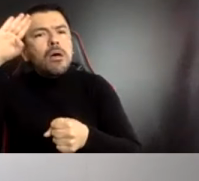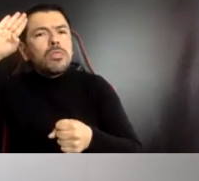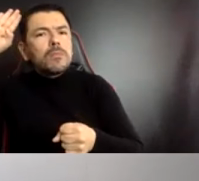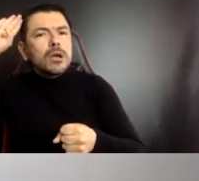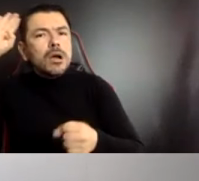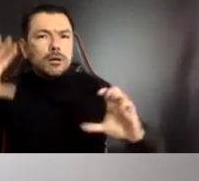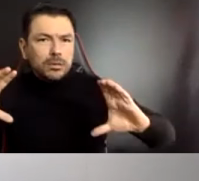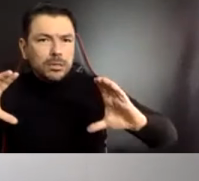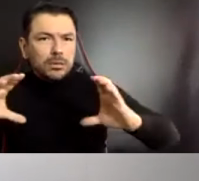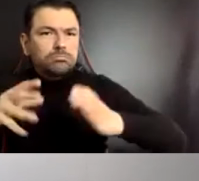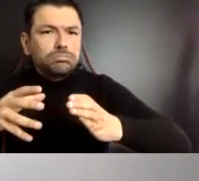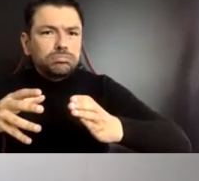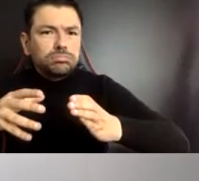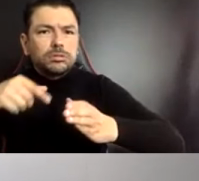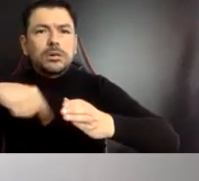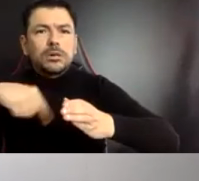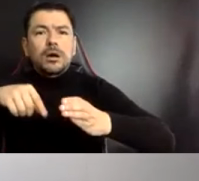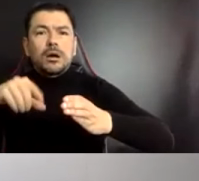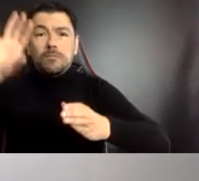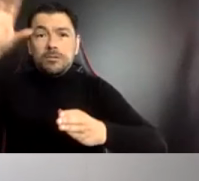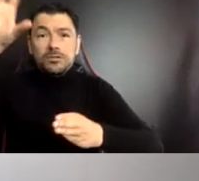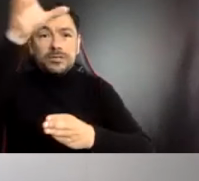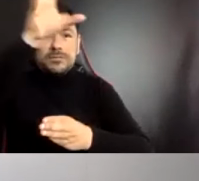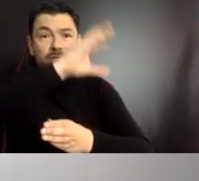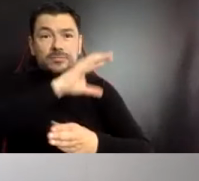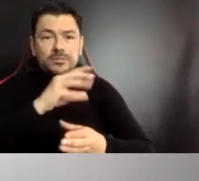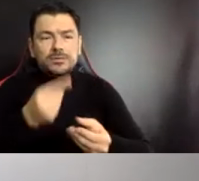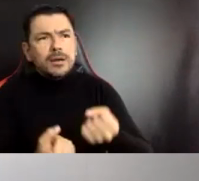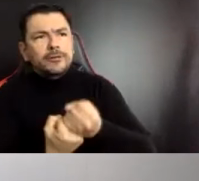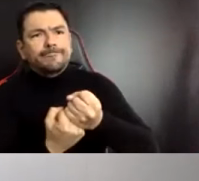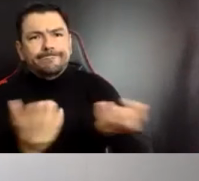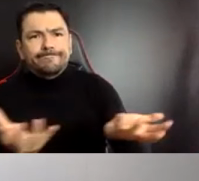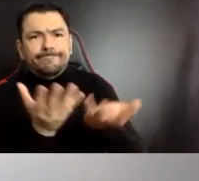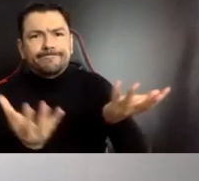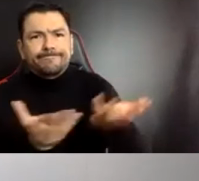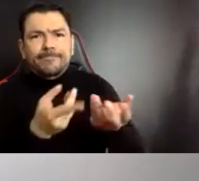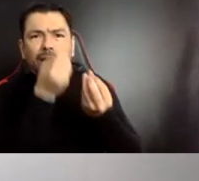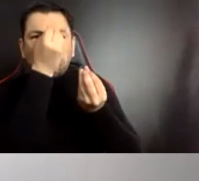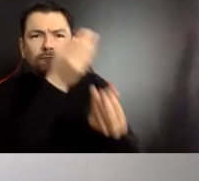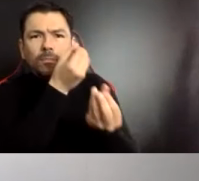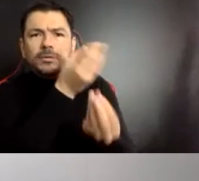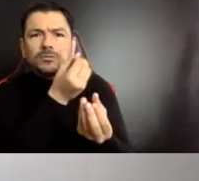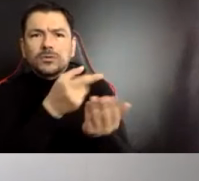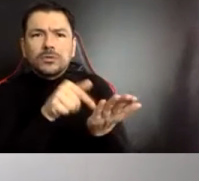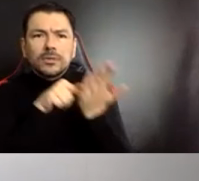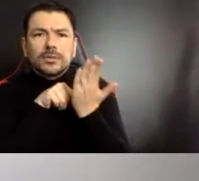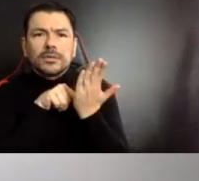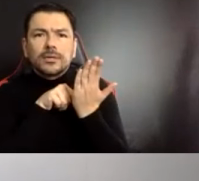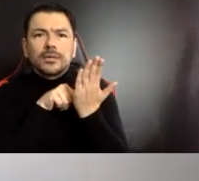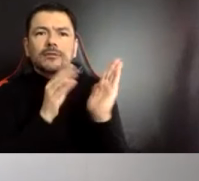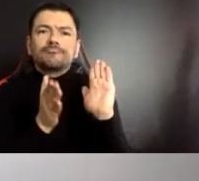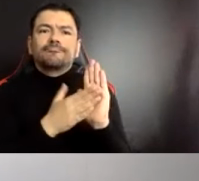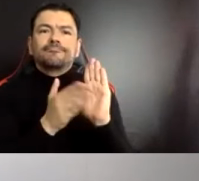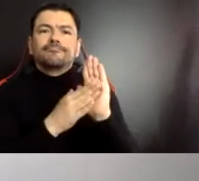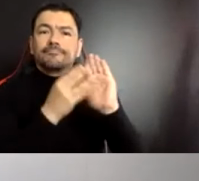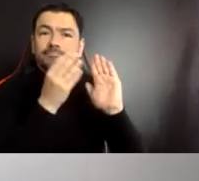que basically desarrollen, they take digamos, into consideration not just the informes data que traigan y that we consideren have datos today in terms of existentes, analysis, but also the